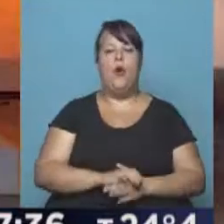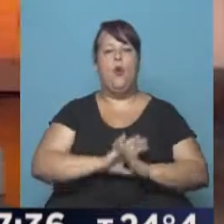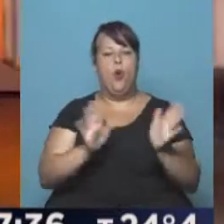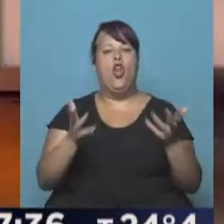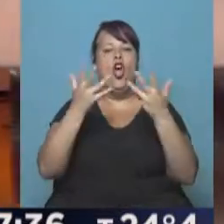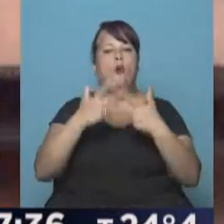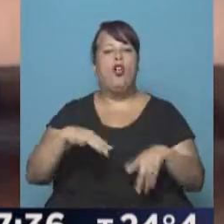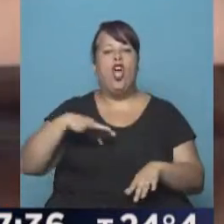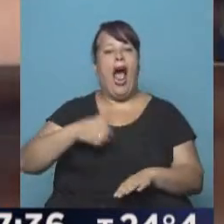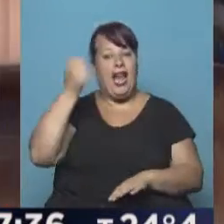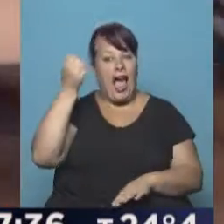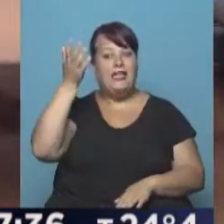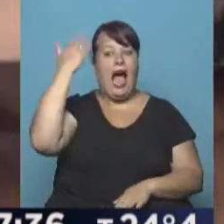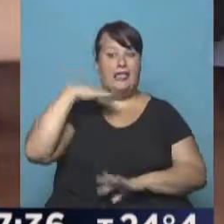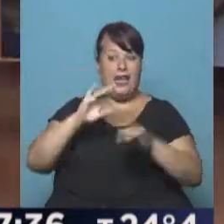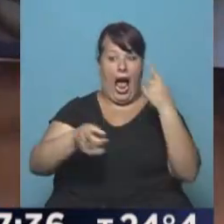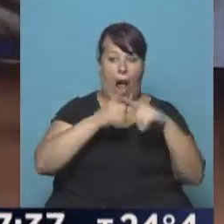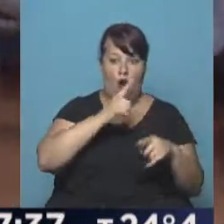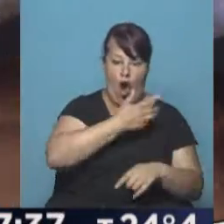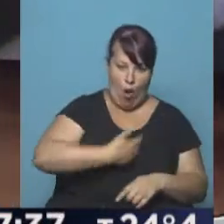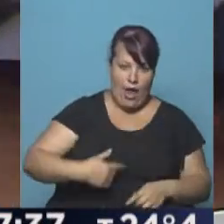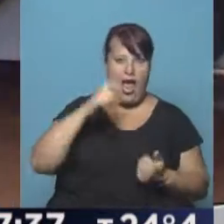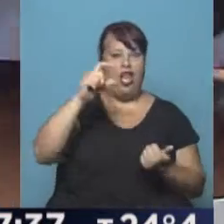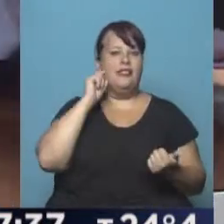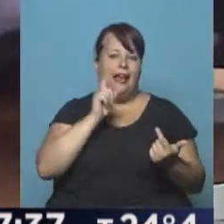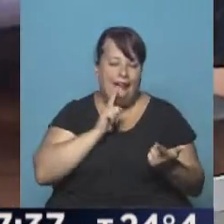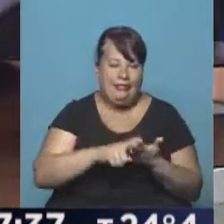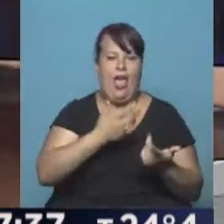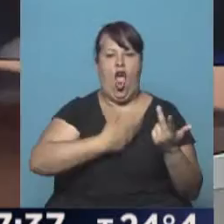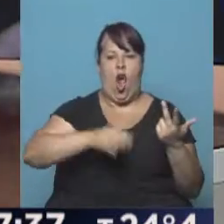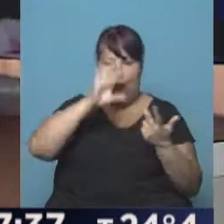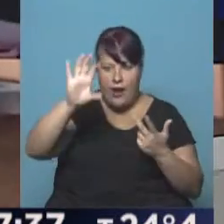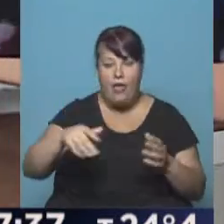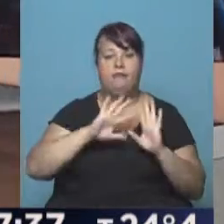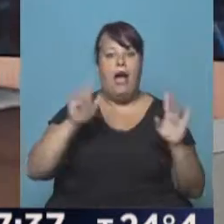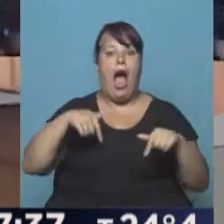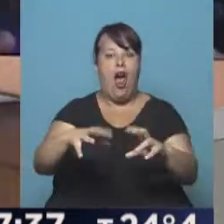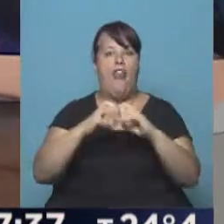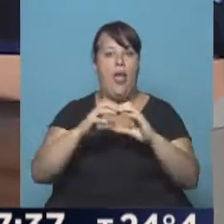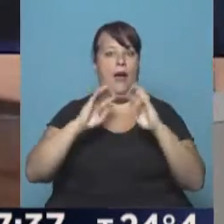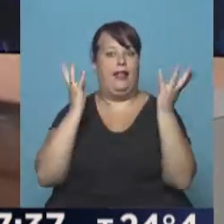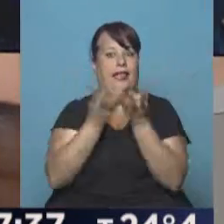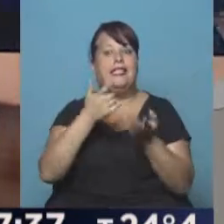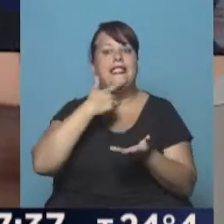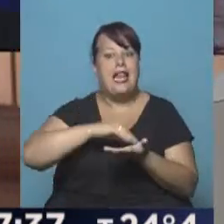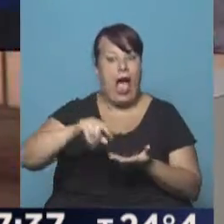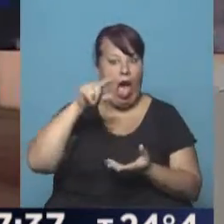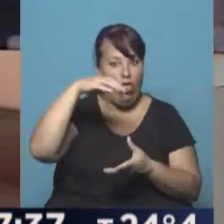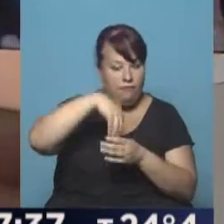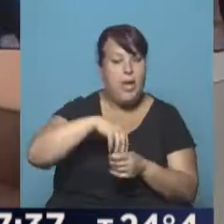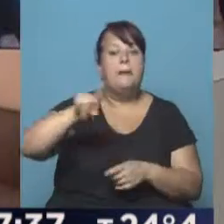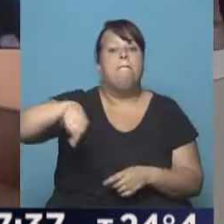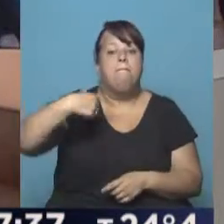Los proyectos de ganancias, luego del acuerdo entre el gobierno, CGT, gobernadores, llega al debate en el recinto de la Cámara de Senadores.